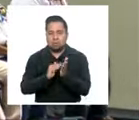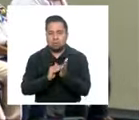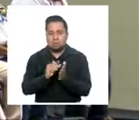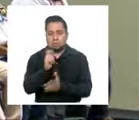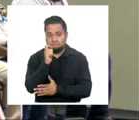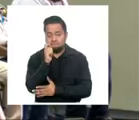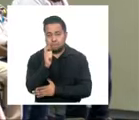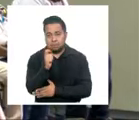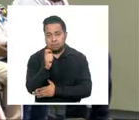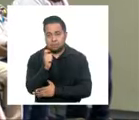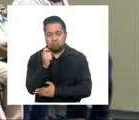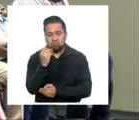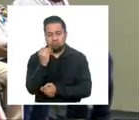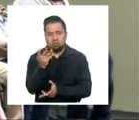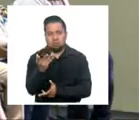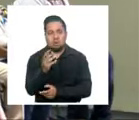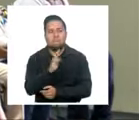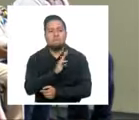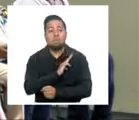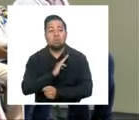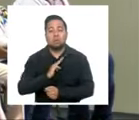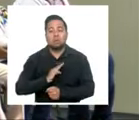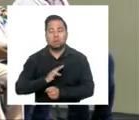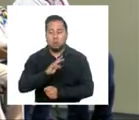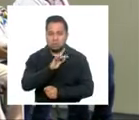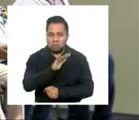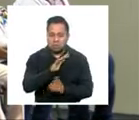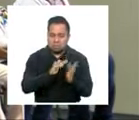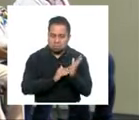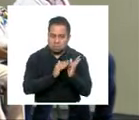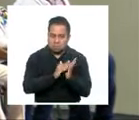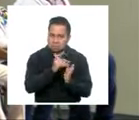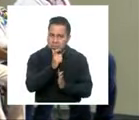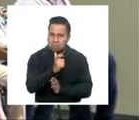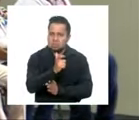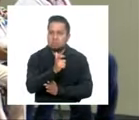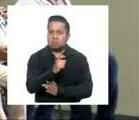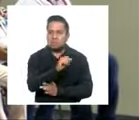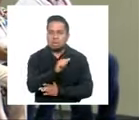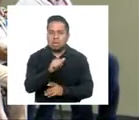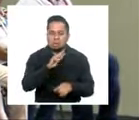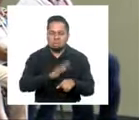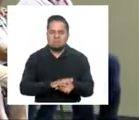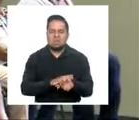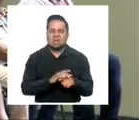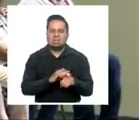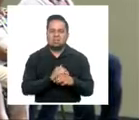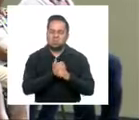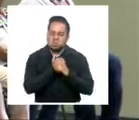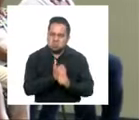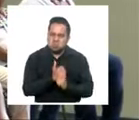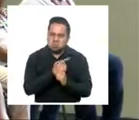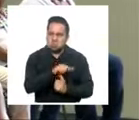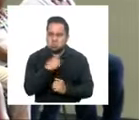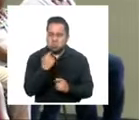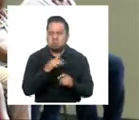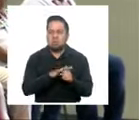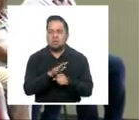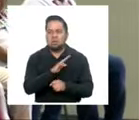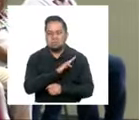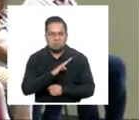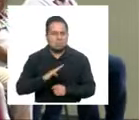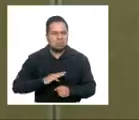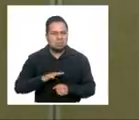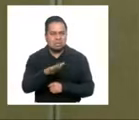pesos, otorgándole a los municipios 50 millones de pesos a los más afectados, como fueron los